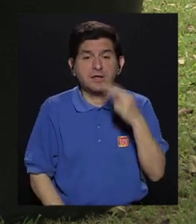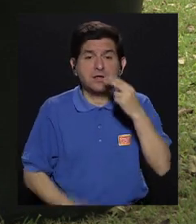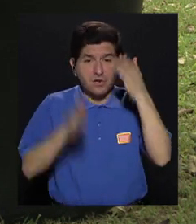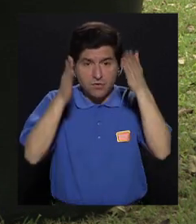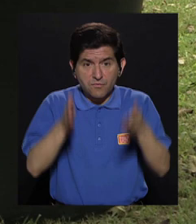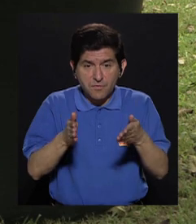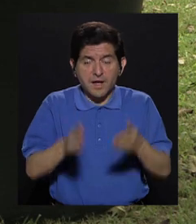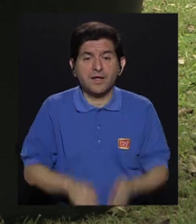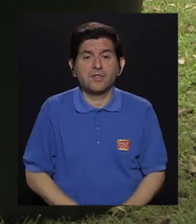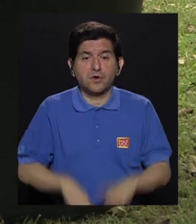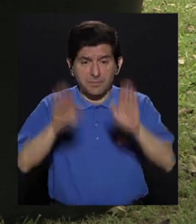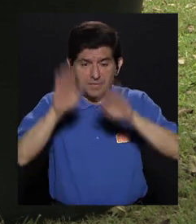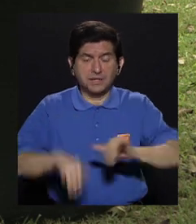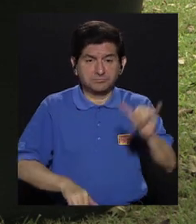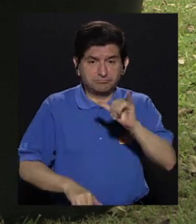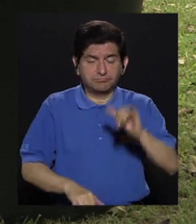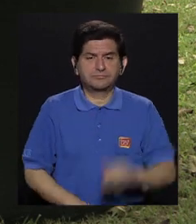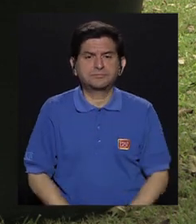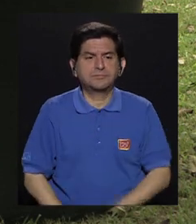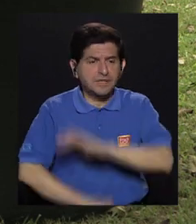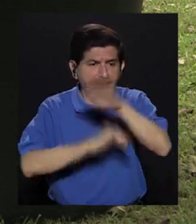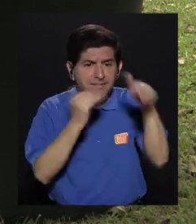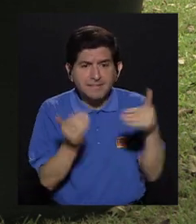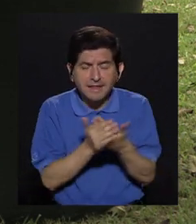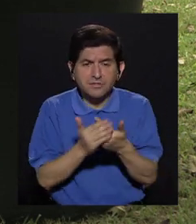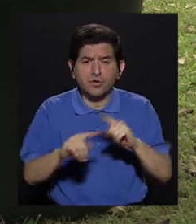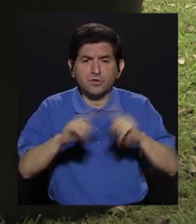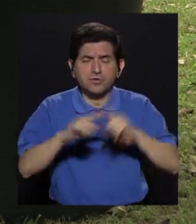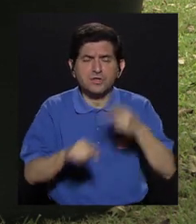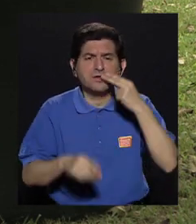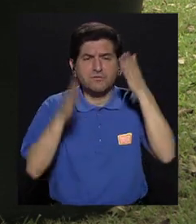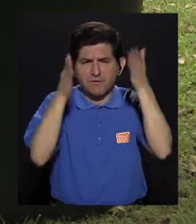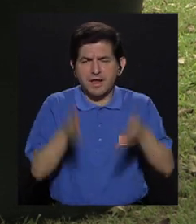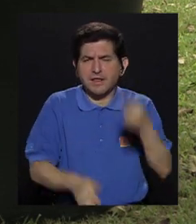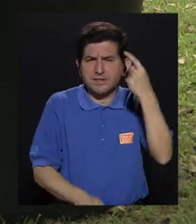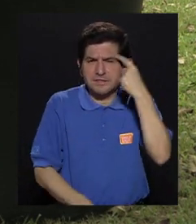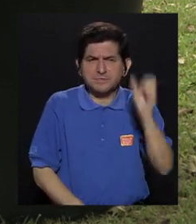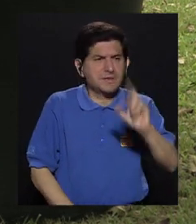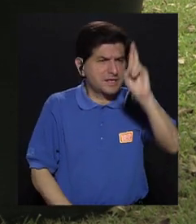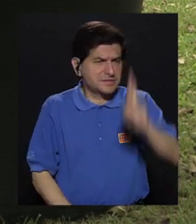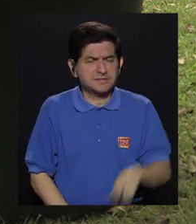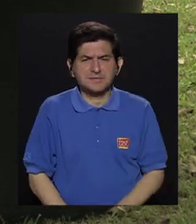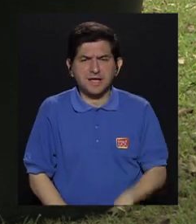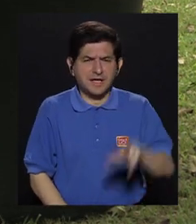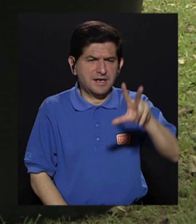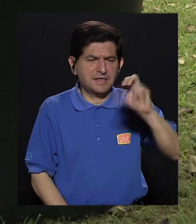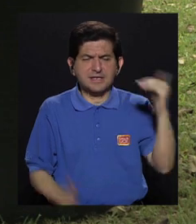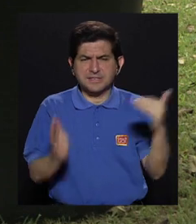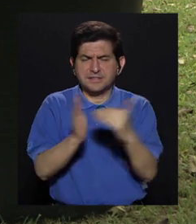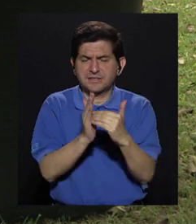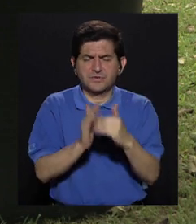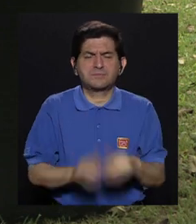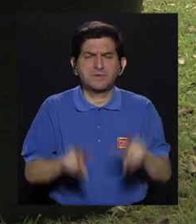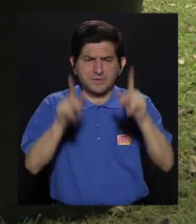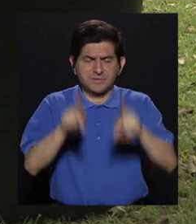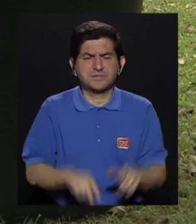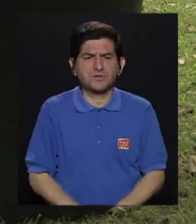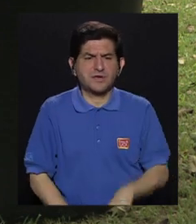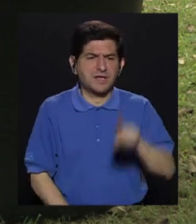decir que los fumadores, del total de fumadores, pensemos en Costa Rica con 300 mil